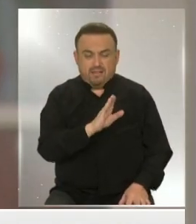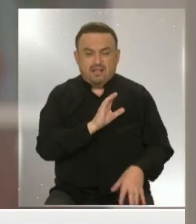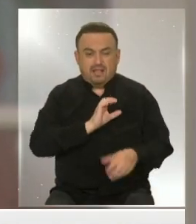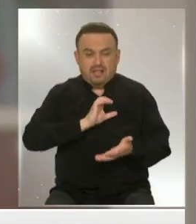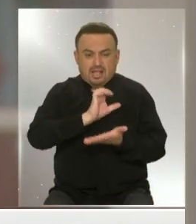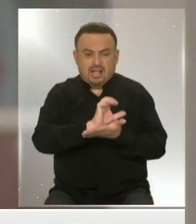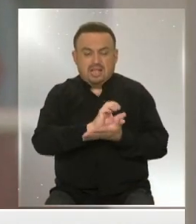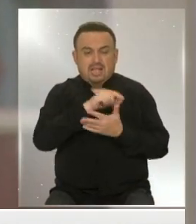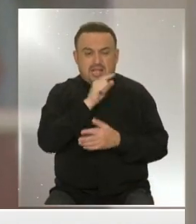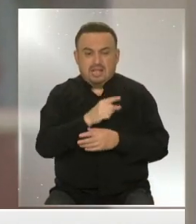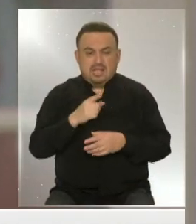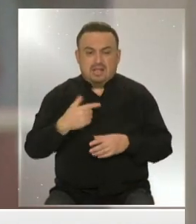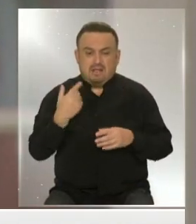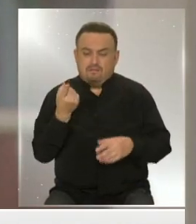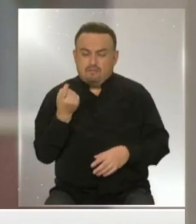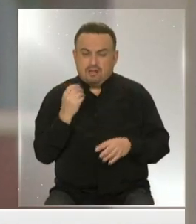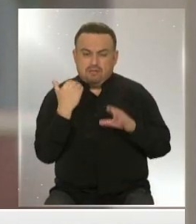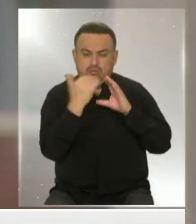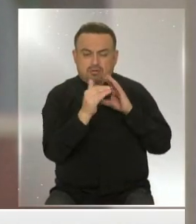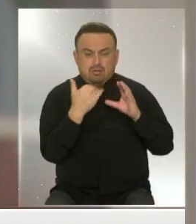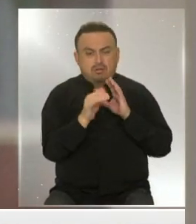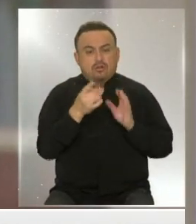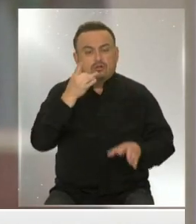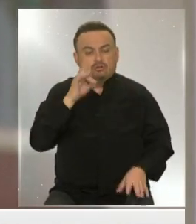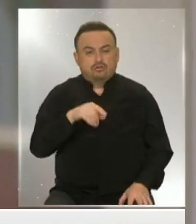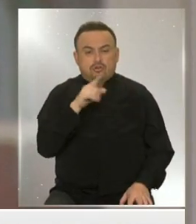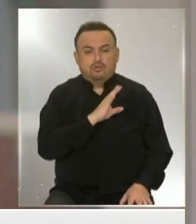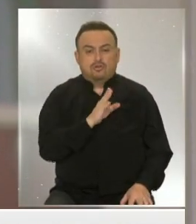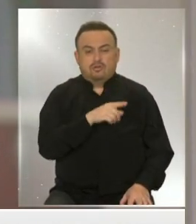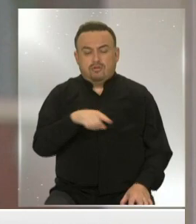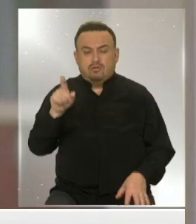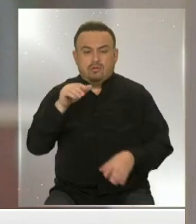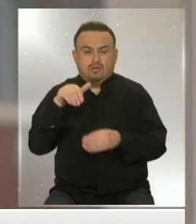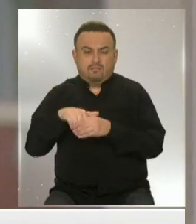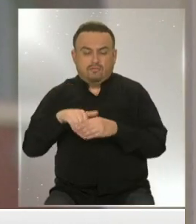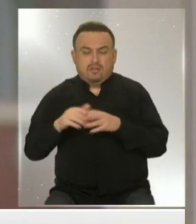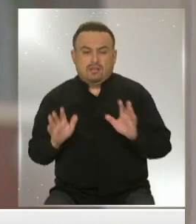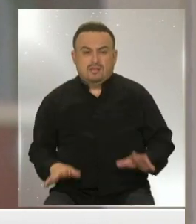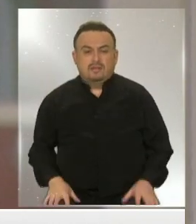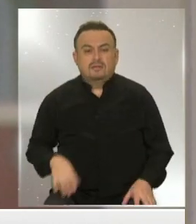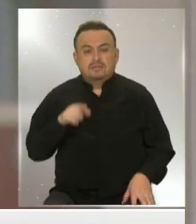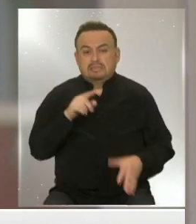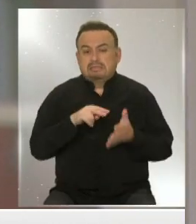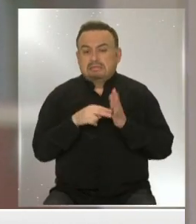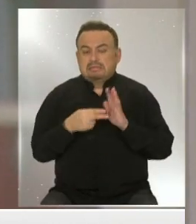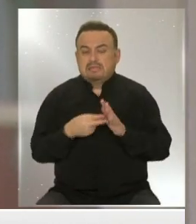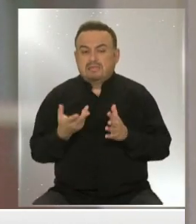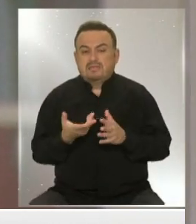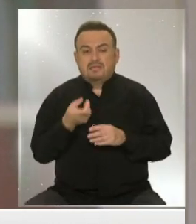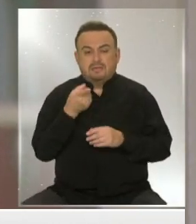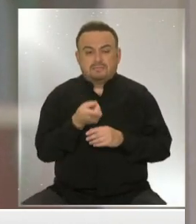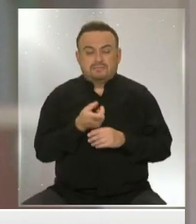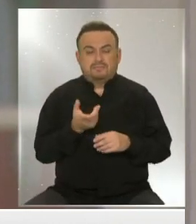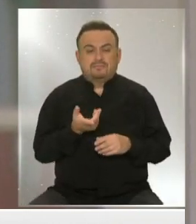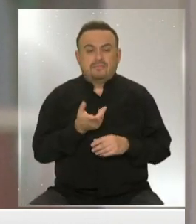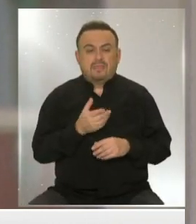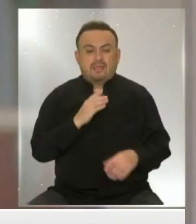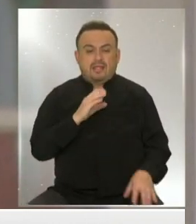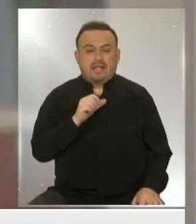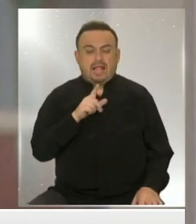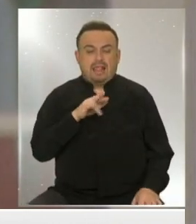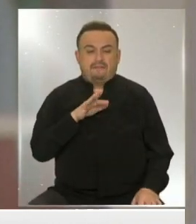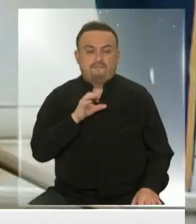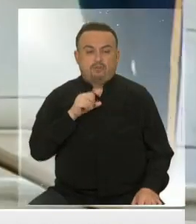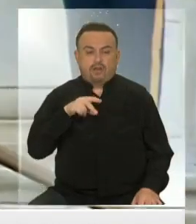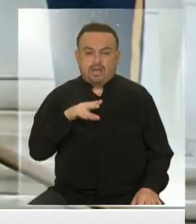se le enviarán boletas cuando en realidad sólo irán a los votantes registrados el problema se originó por qué california